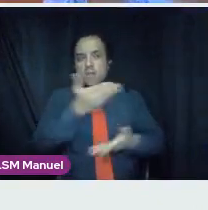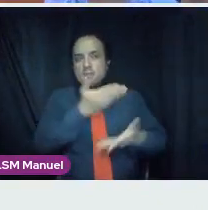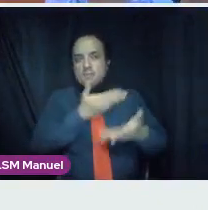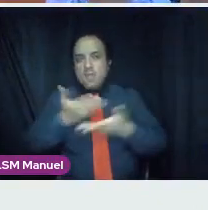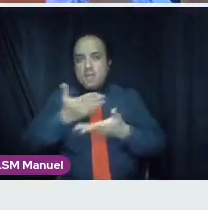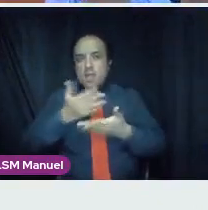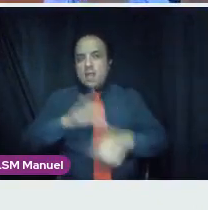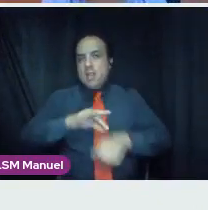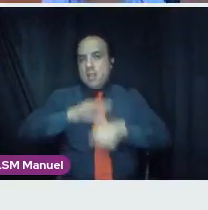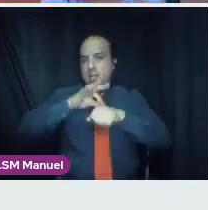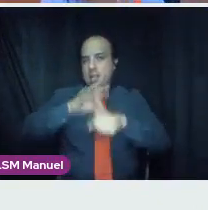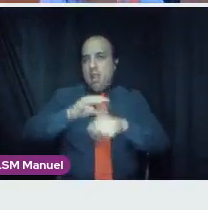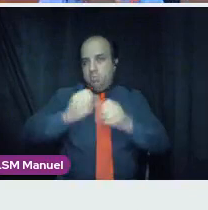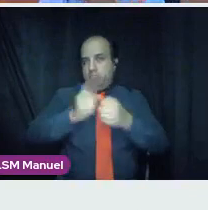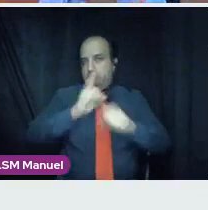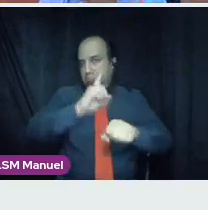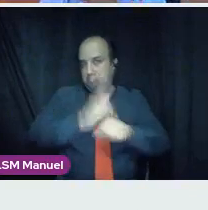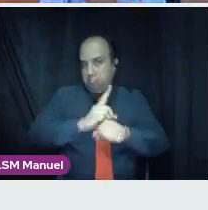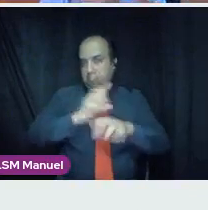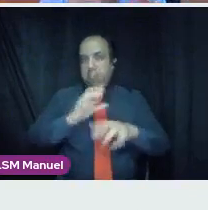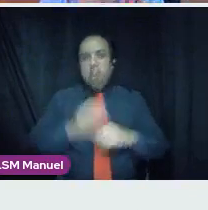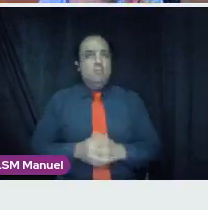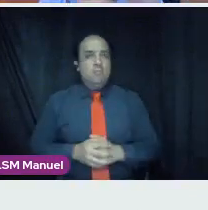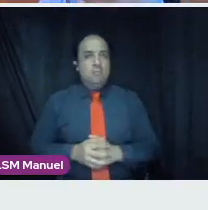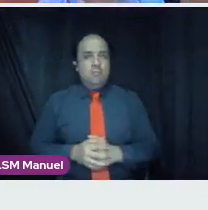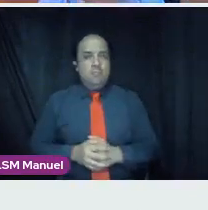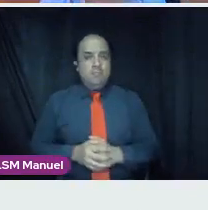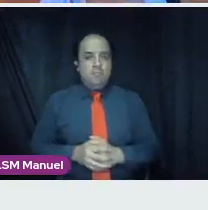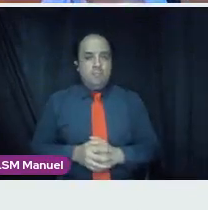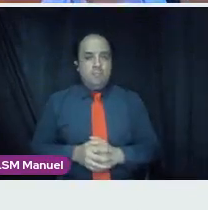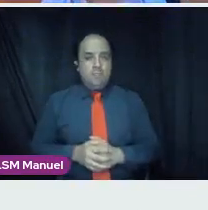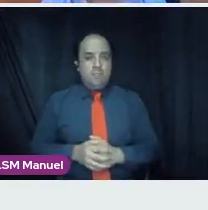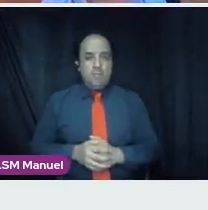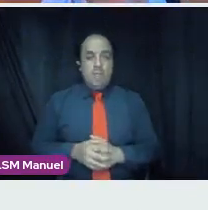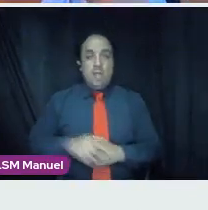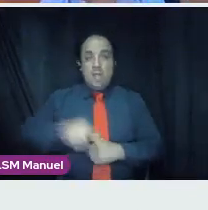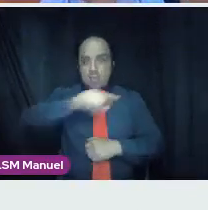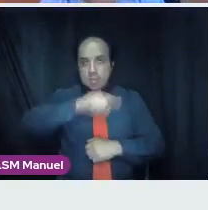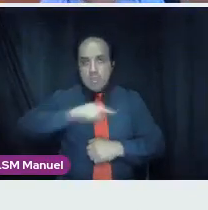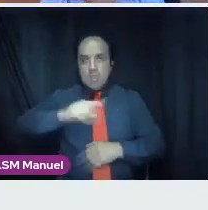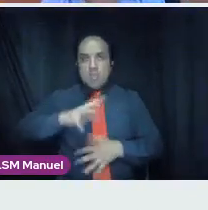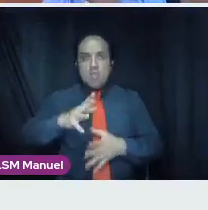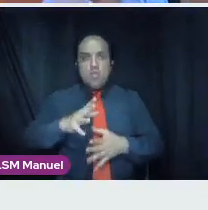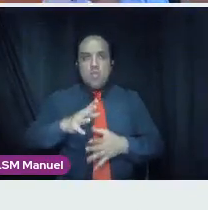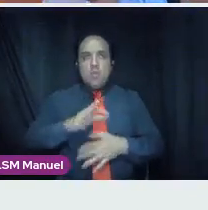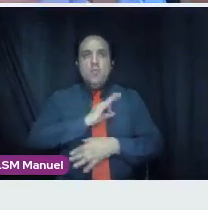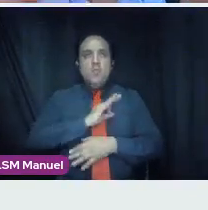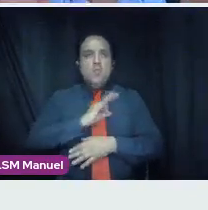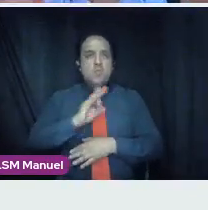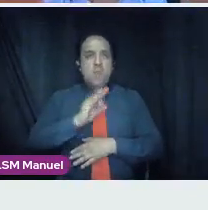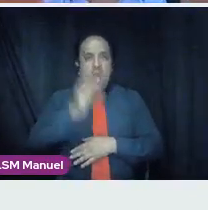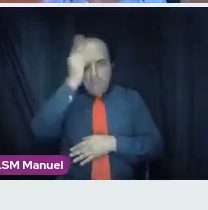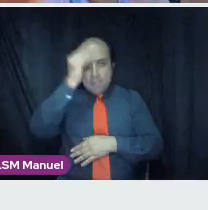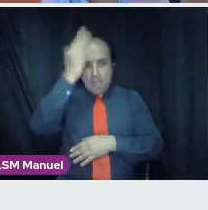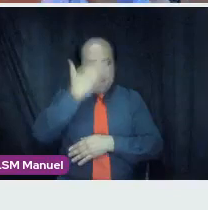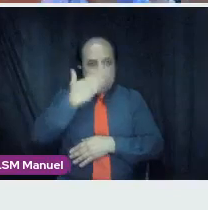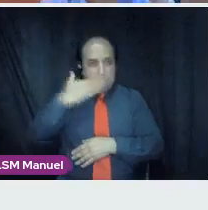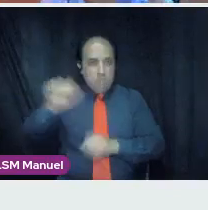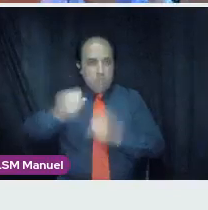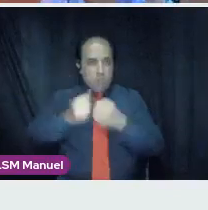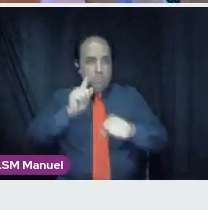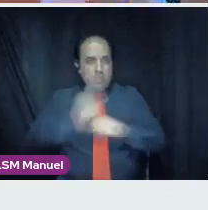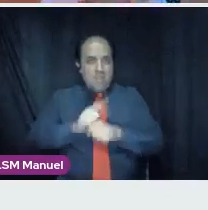cómo reaccionan ante esta realidad, y para que puedan desarrollar y ampliar habilidades sociales que les